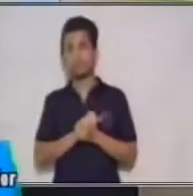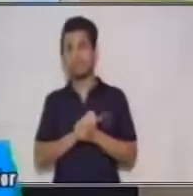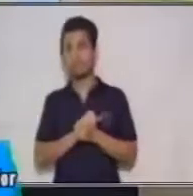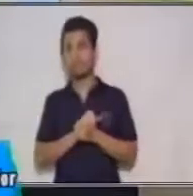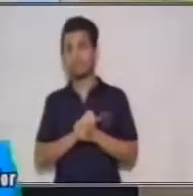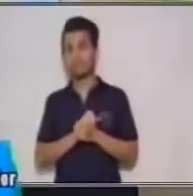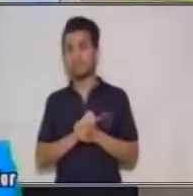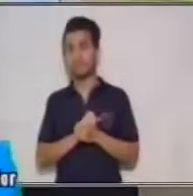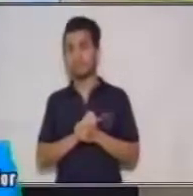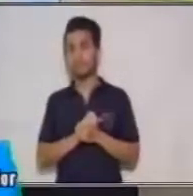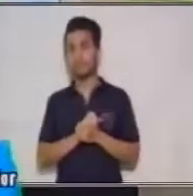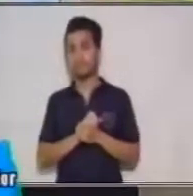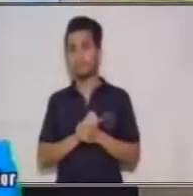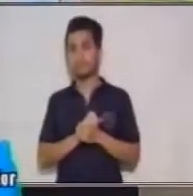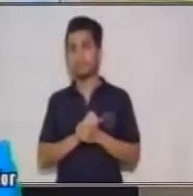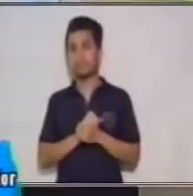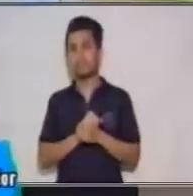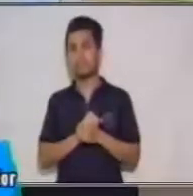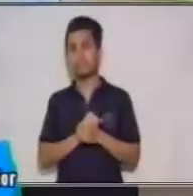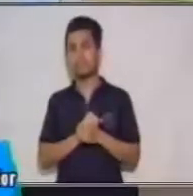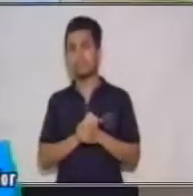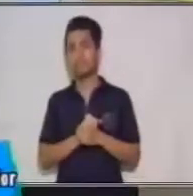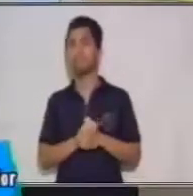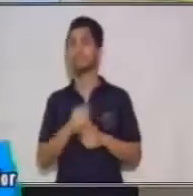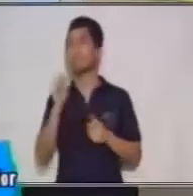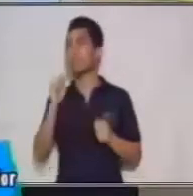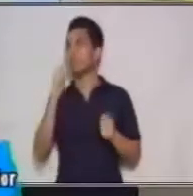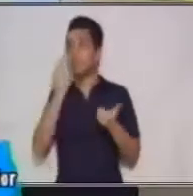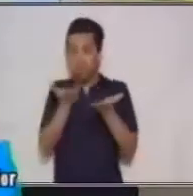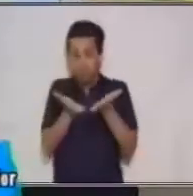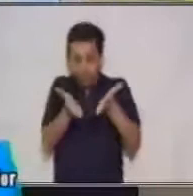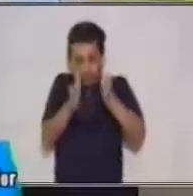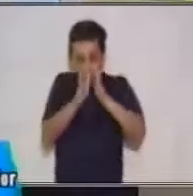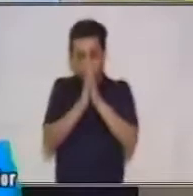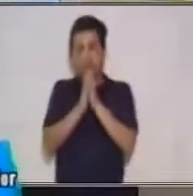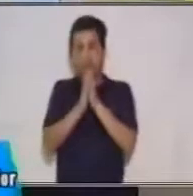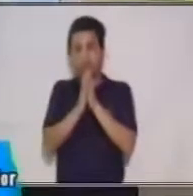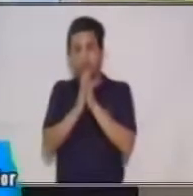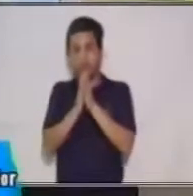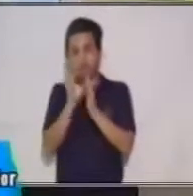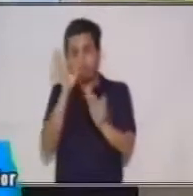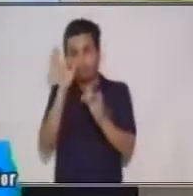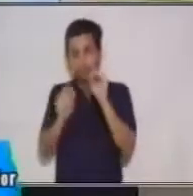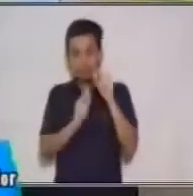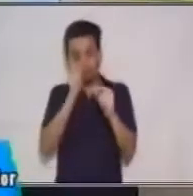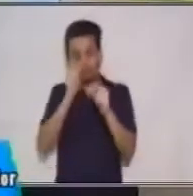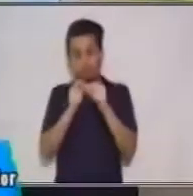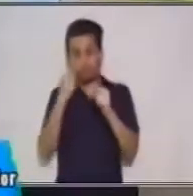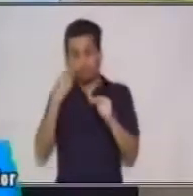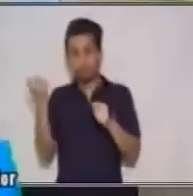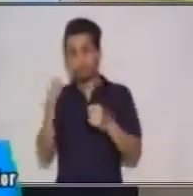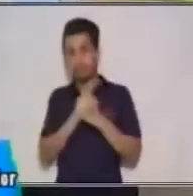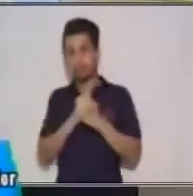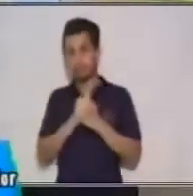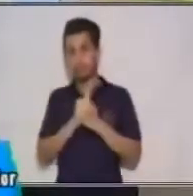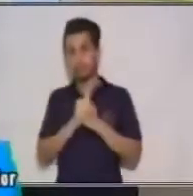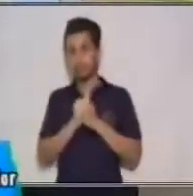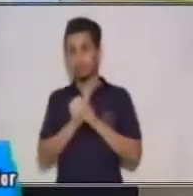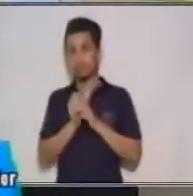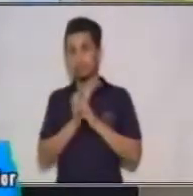Bueno, podríamos doblar también la figura para que nos quede mejor o medir con nuestra